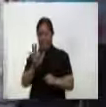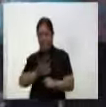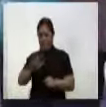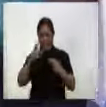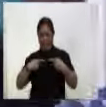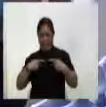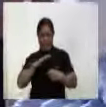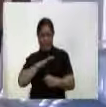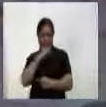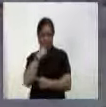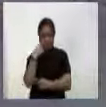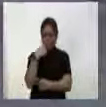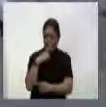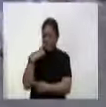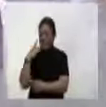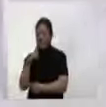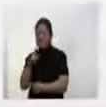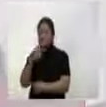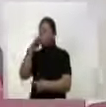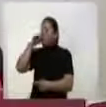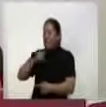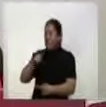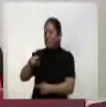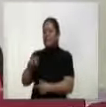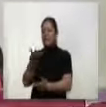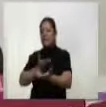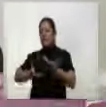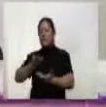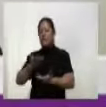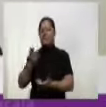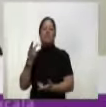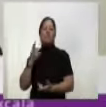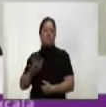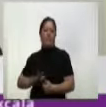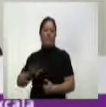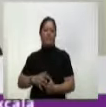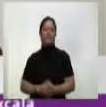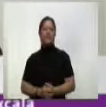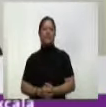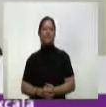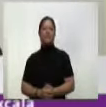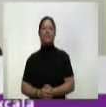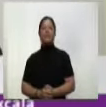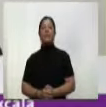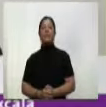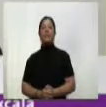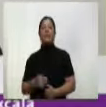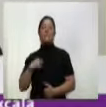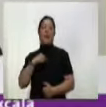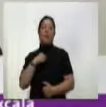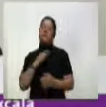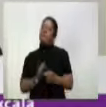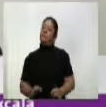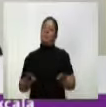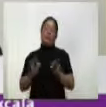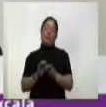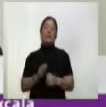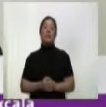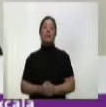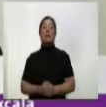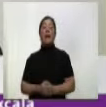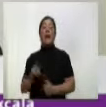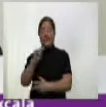podrá reportar la falla de un servicio público. El tema de Capital Digital, que para nosotros es muy importante, y el uso